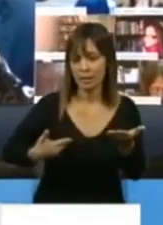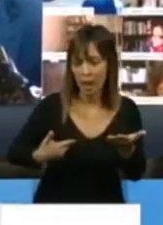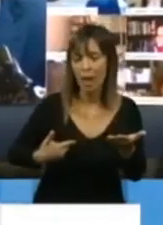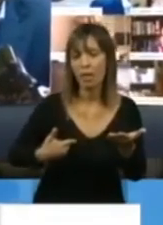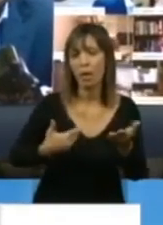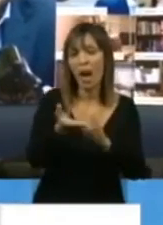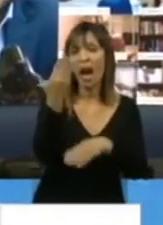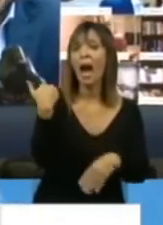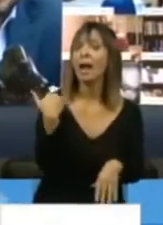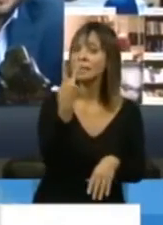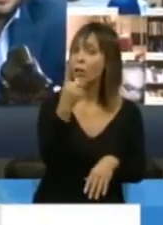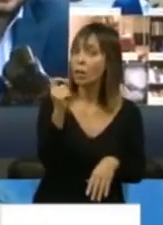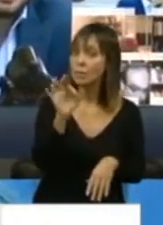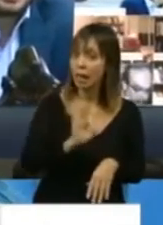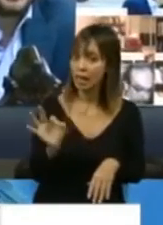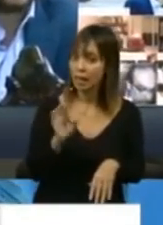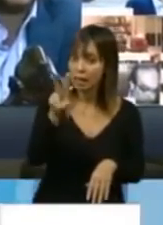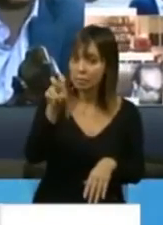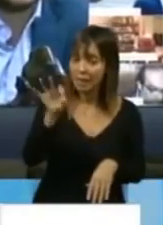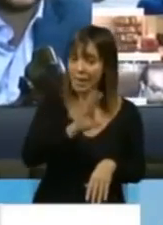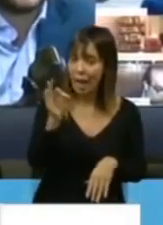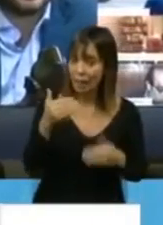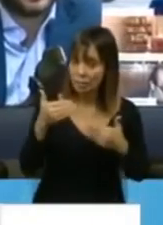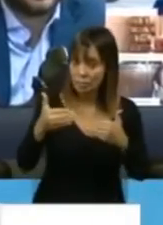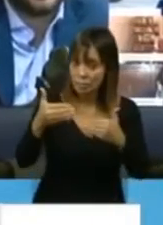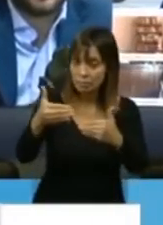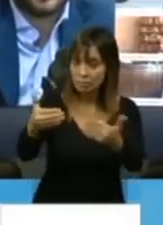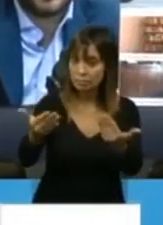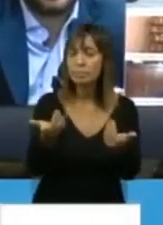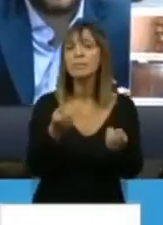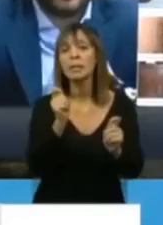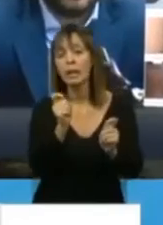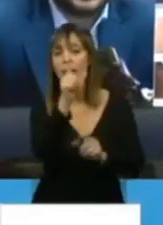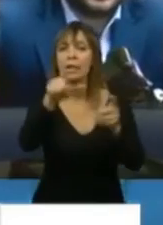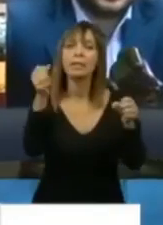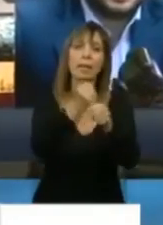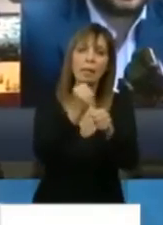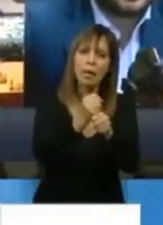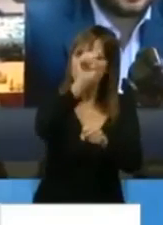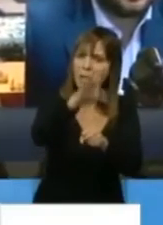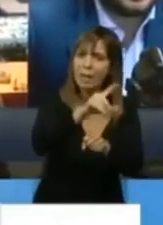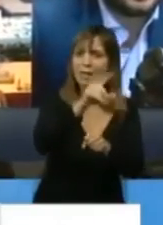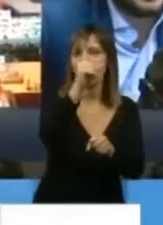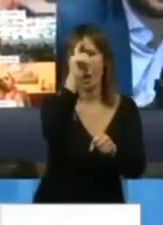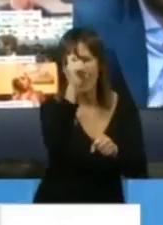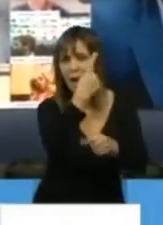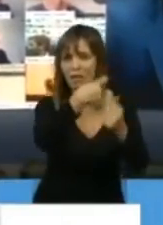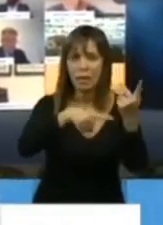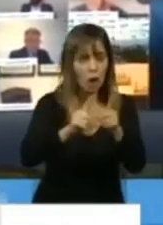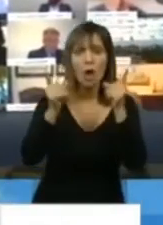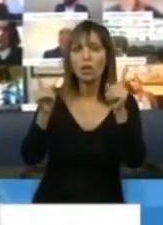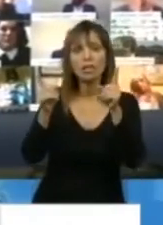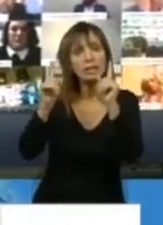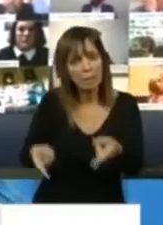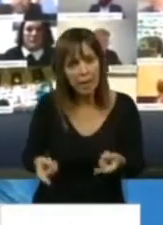hace más de dos meses que no se está cobrando en tiempo y forma y esto involucra a los trabajadores no solamente de la salud sino a los docentes a las